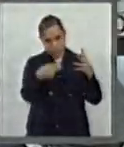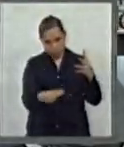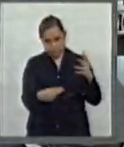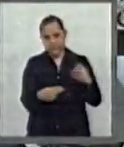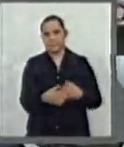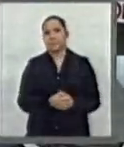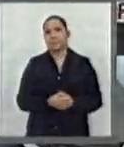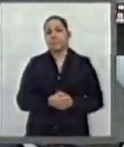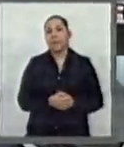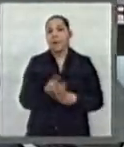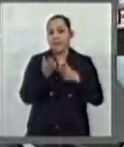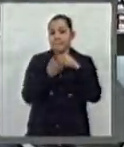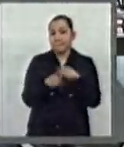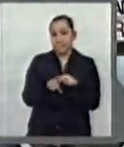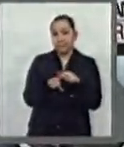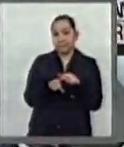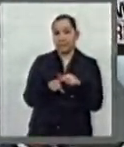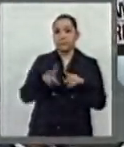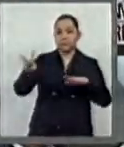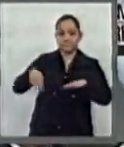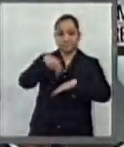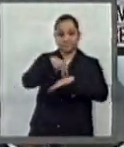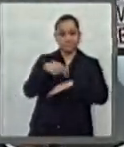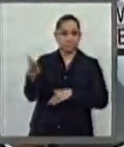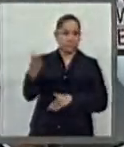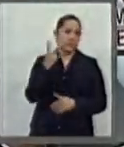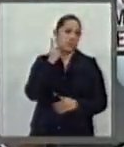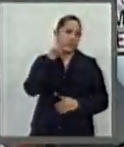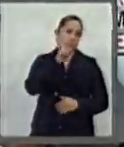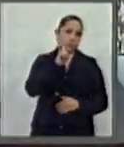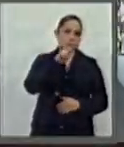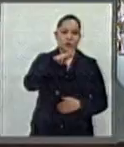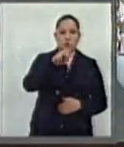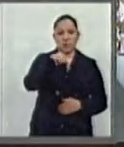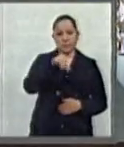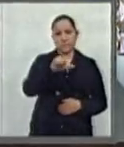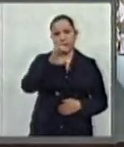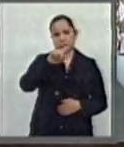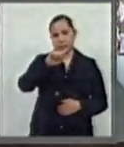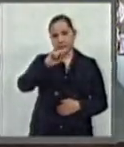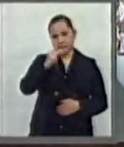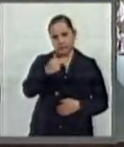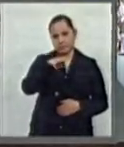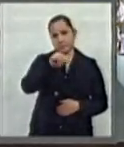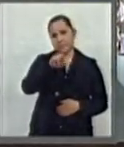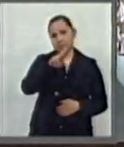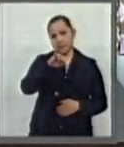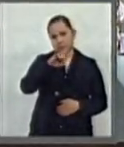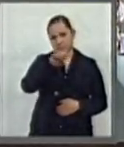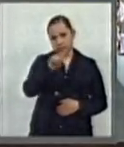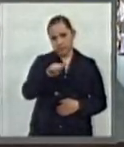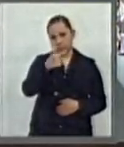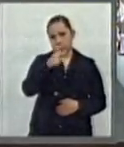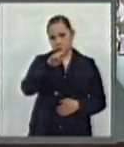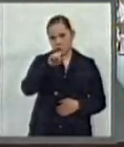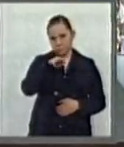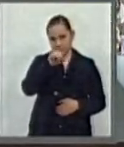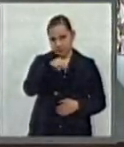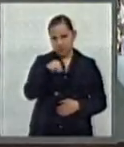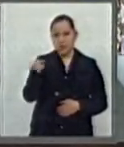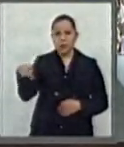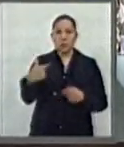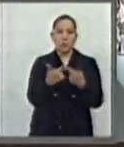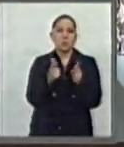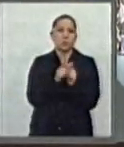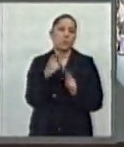iniciando con la participación de la diputada Norma Edith Martínez Guzmán, del Grupo Parlamentario del